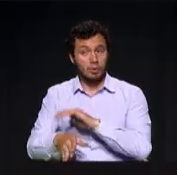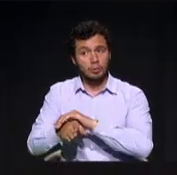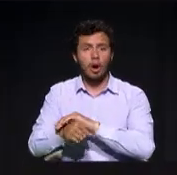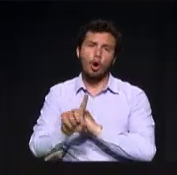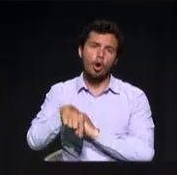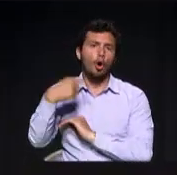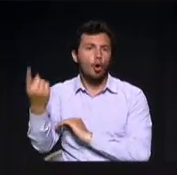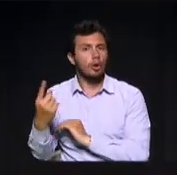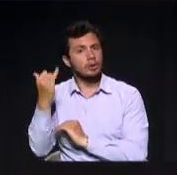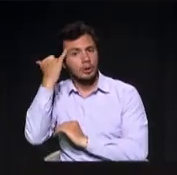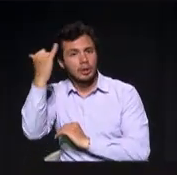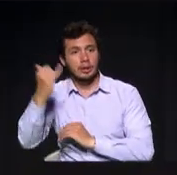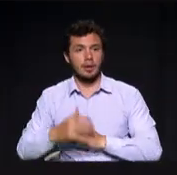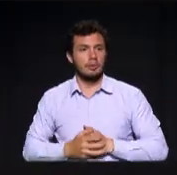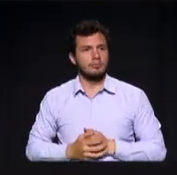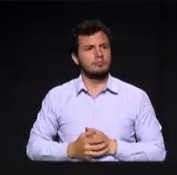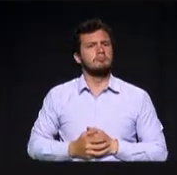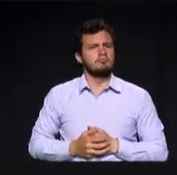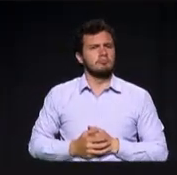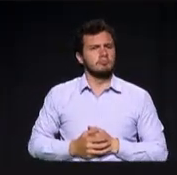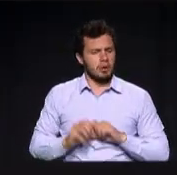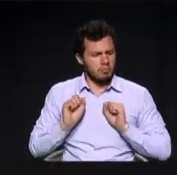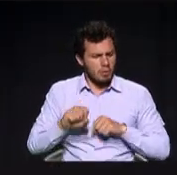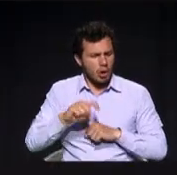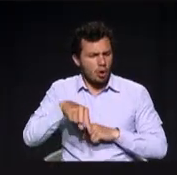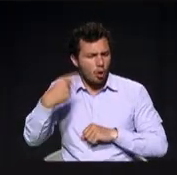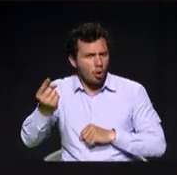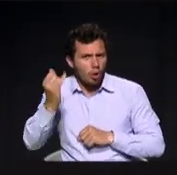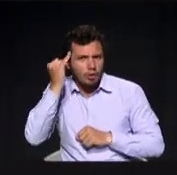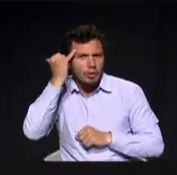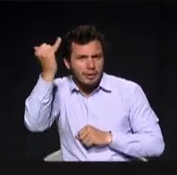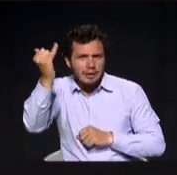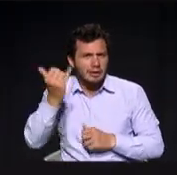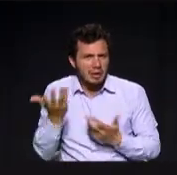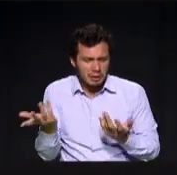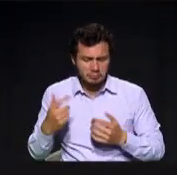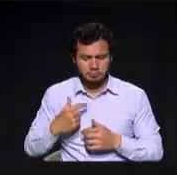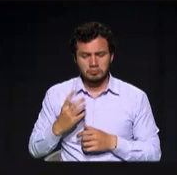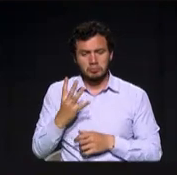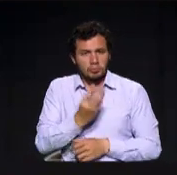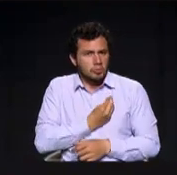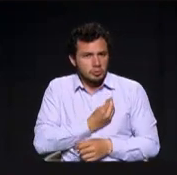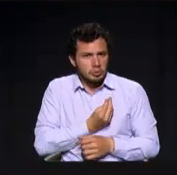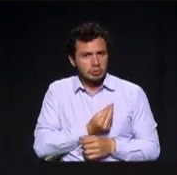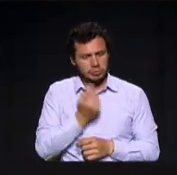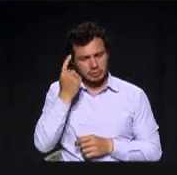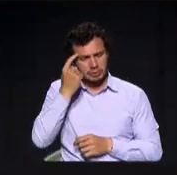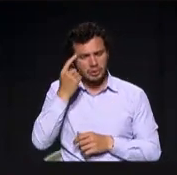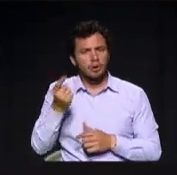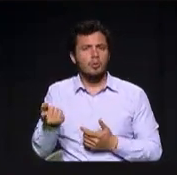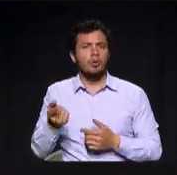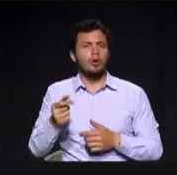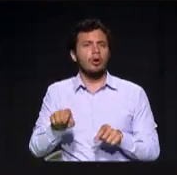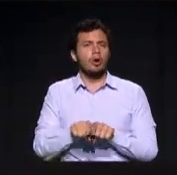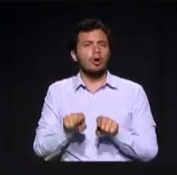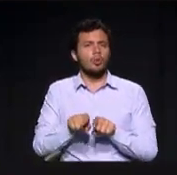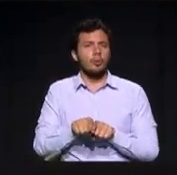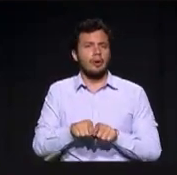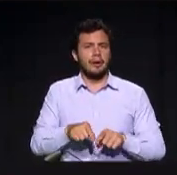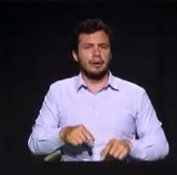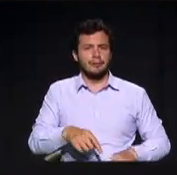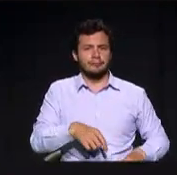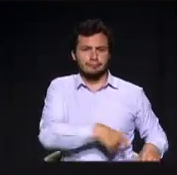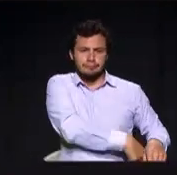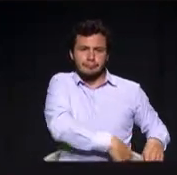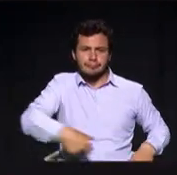implementan medidas mejores hay una medida que nosotros la tenemos como el cinturón verde vamos a rodear todo el